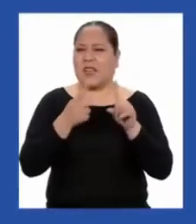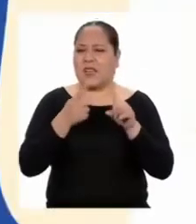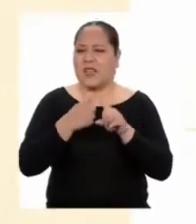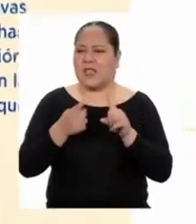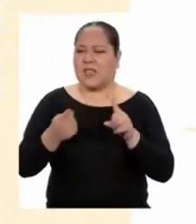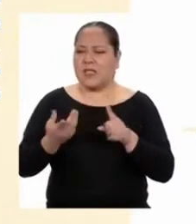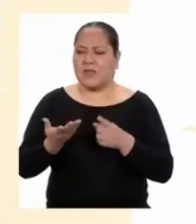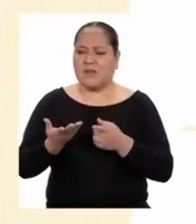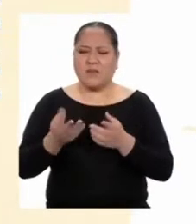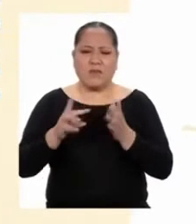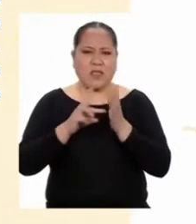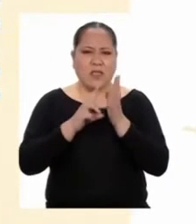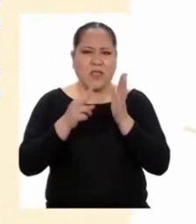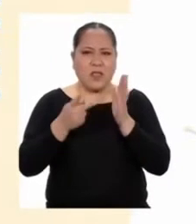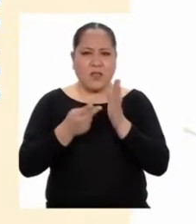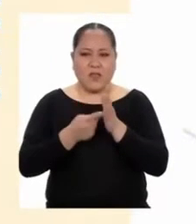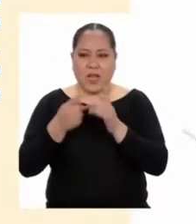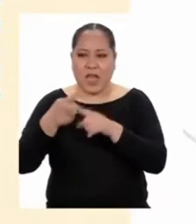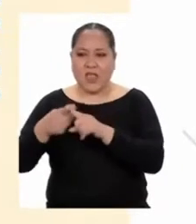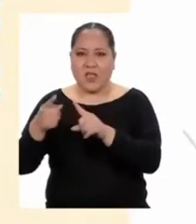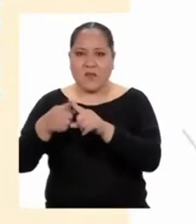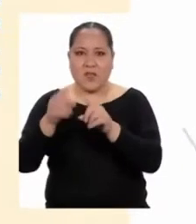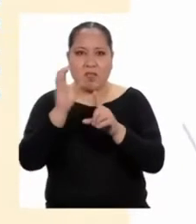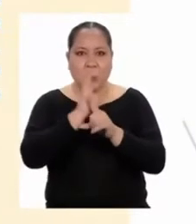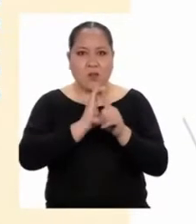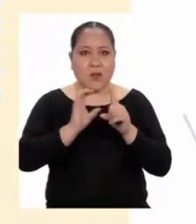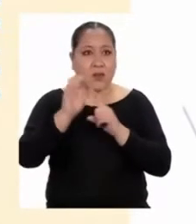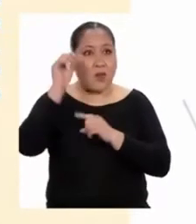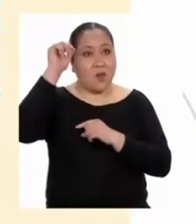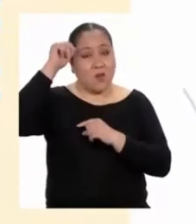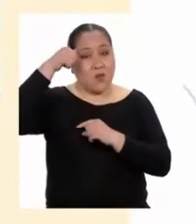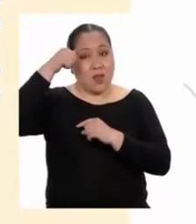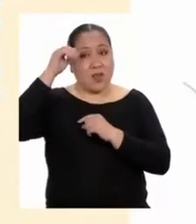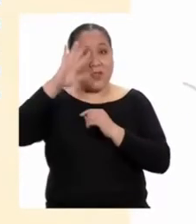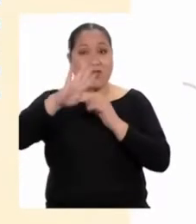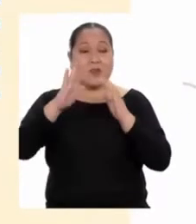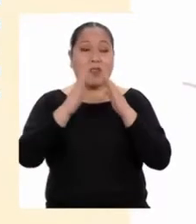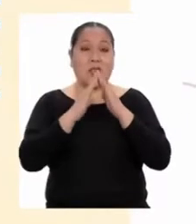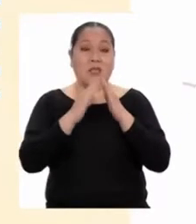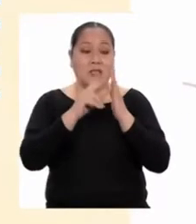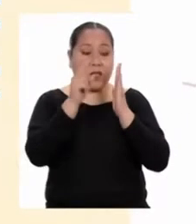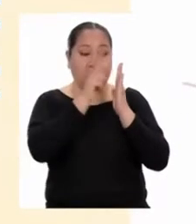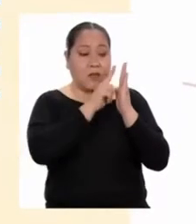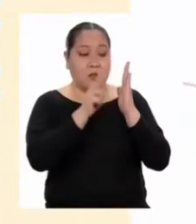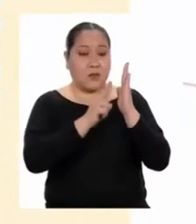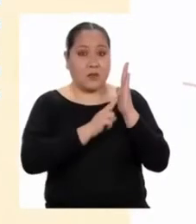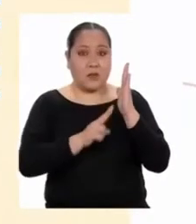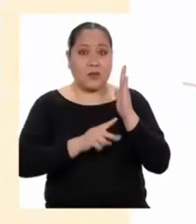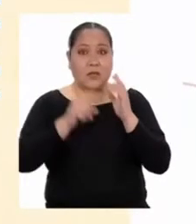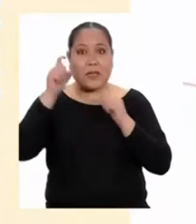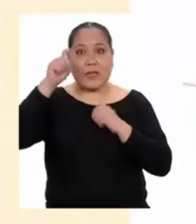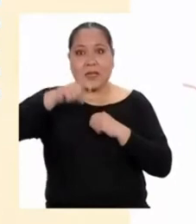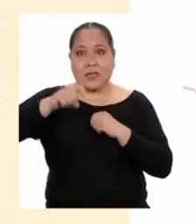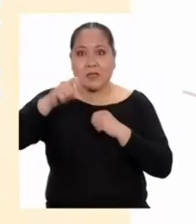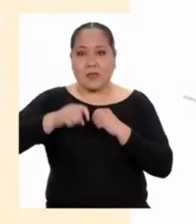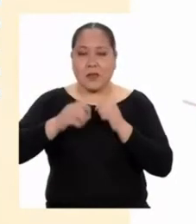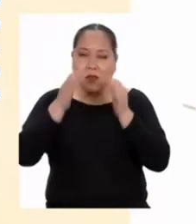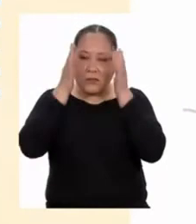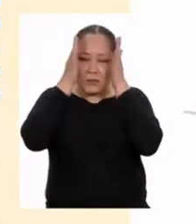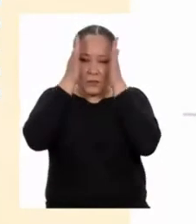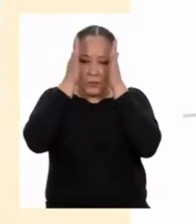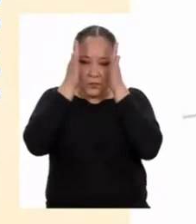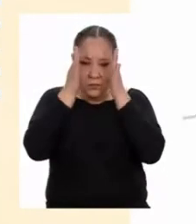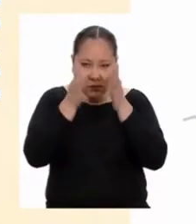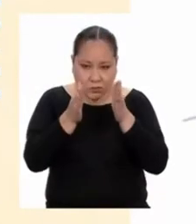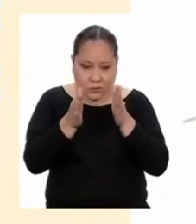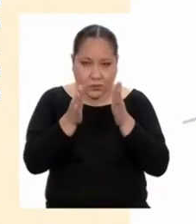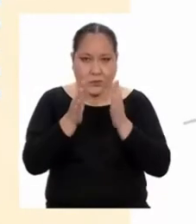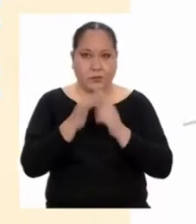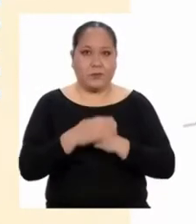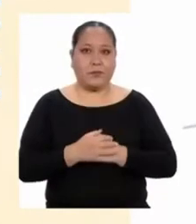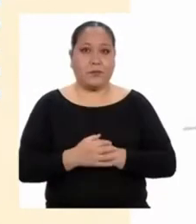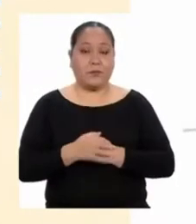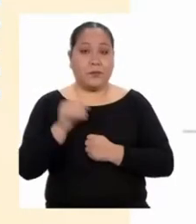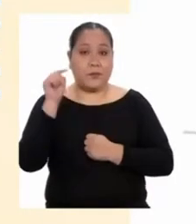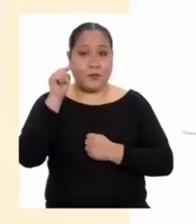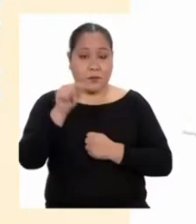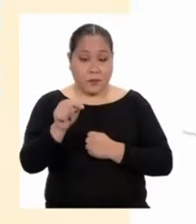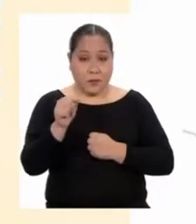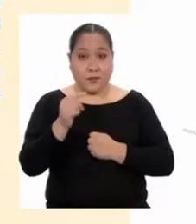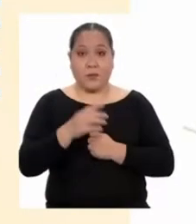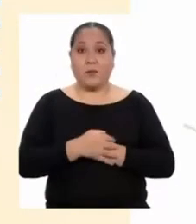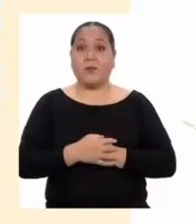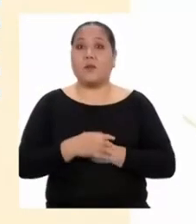cultural? Recuerden en casa que la lectura es una actividad que requiere de mucha concentración. Por